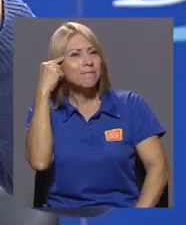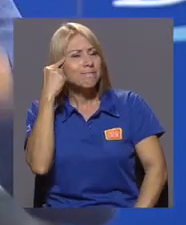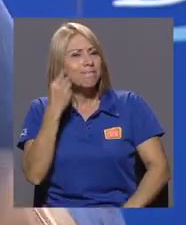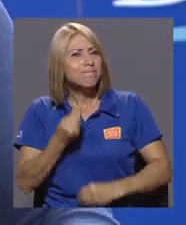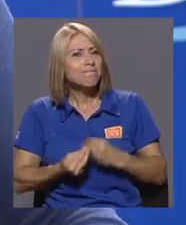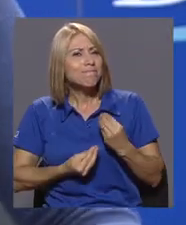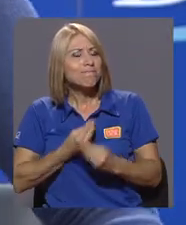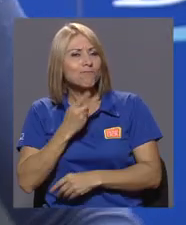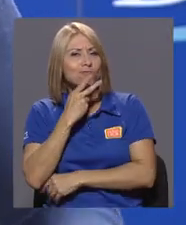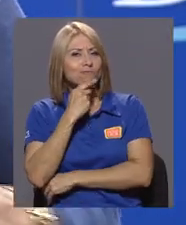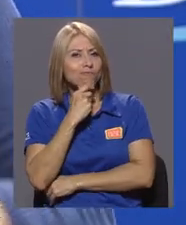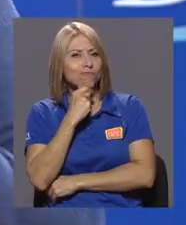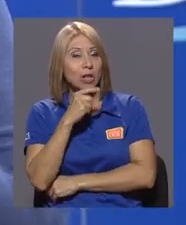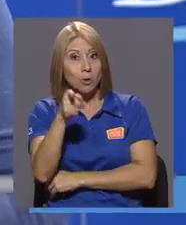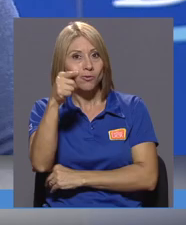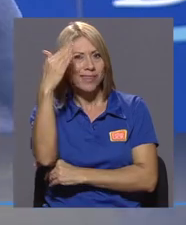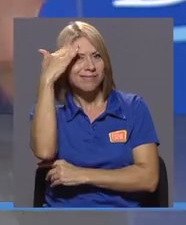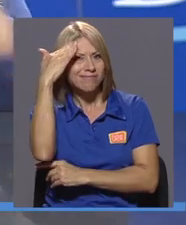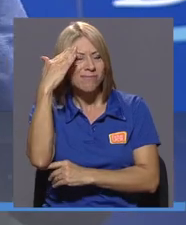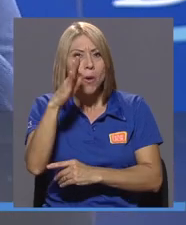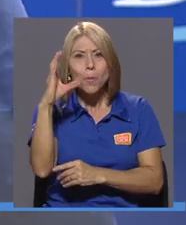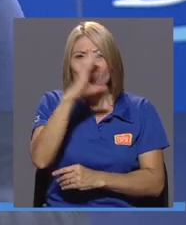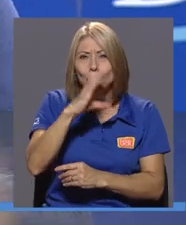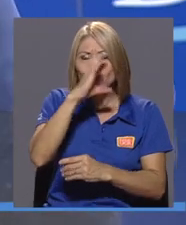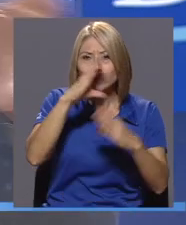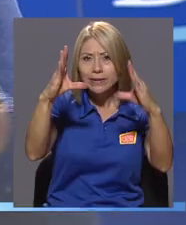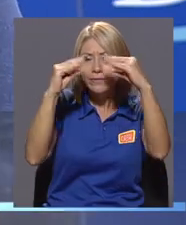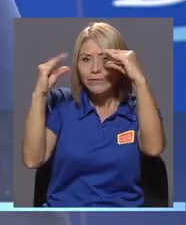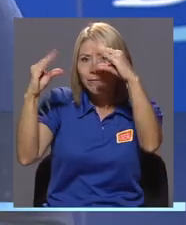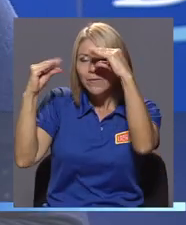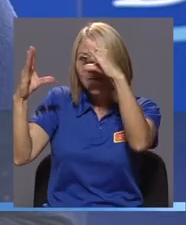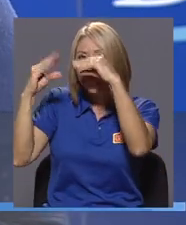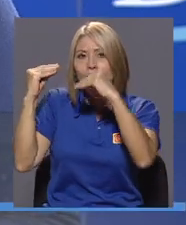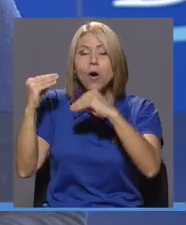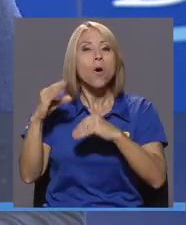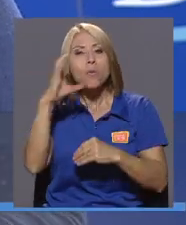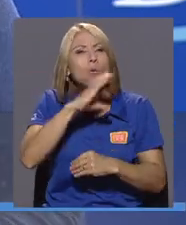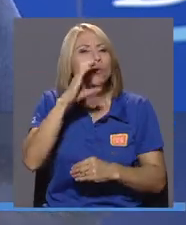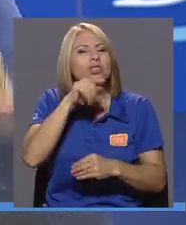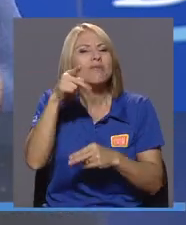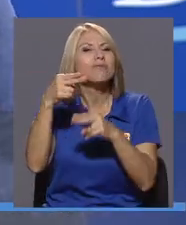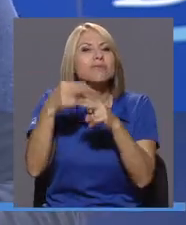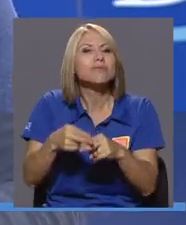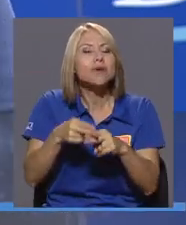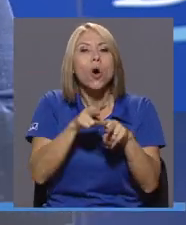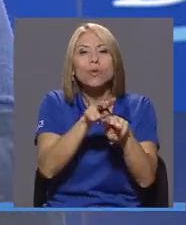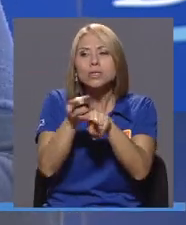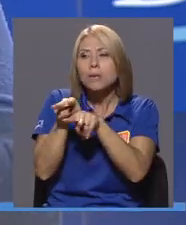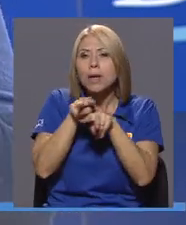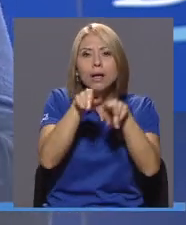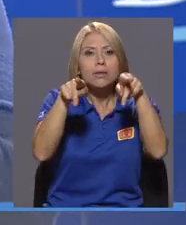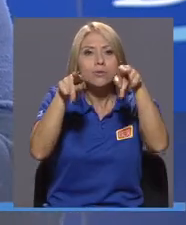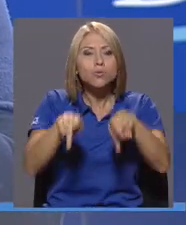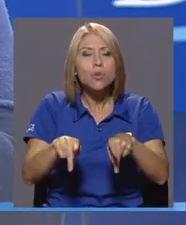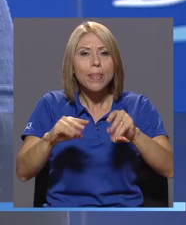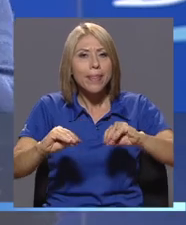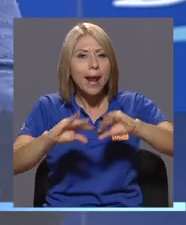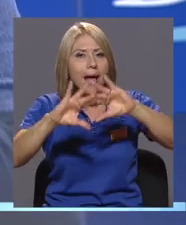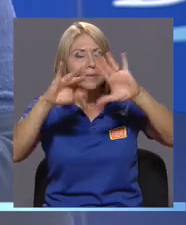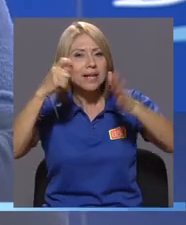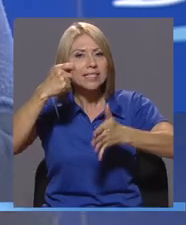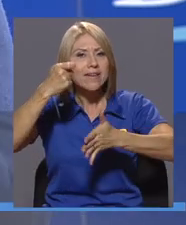espinita verdad para que usted vaya informando se un poco busque por ahí lo que es el observatorio ciudadano de transparencia fiscal